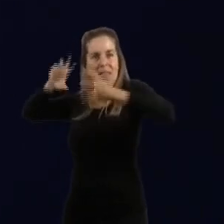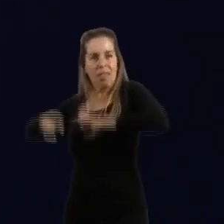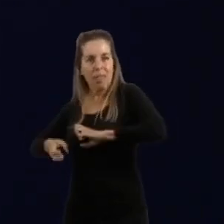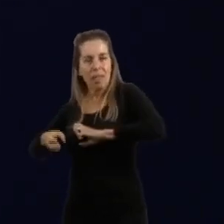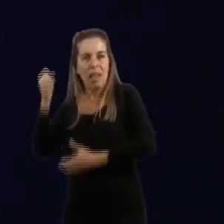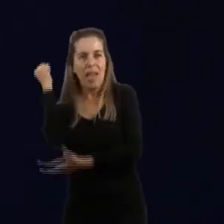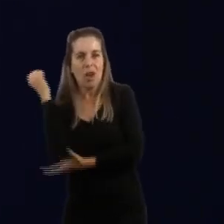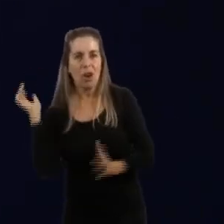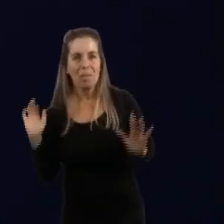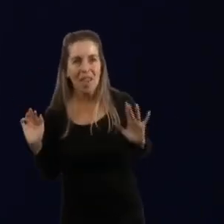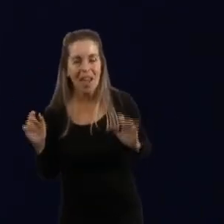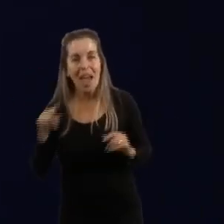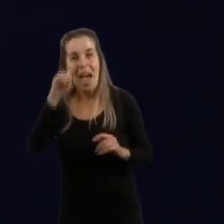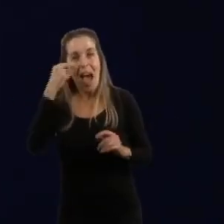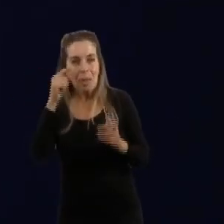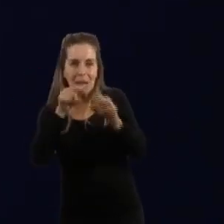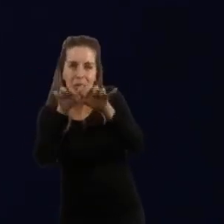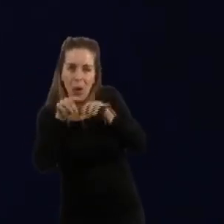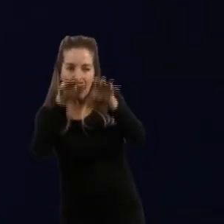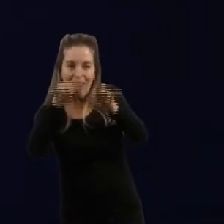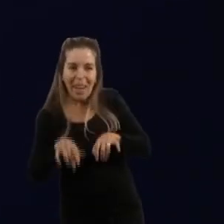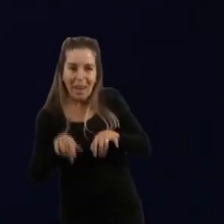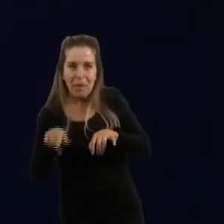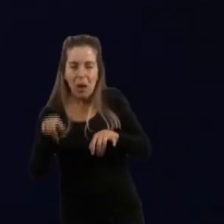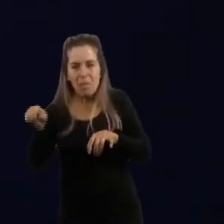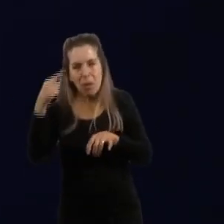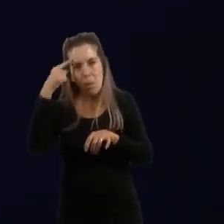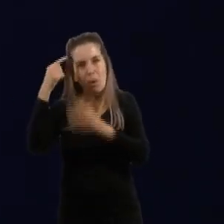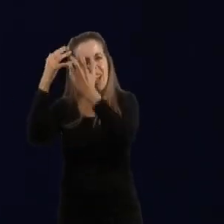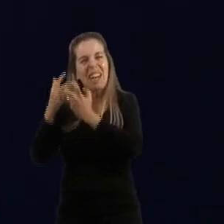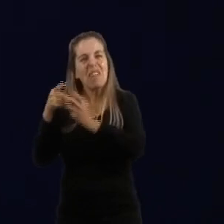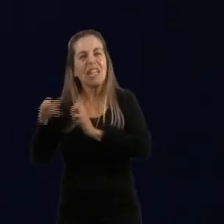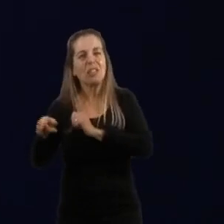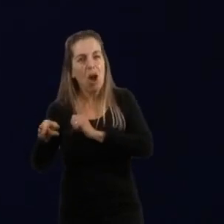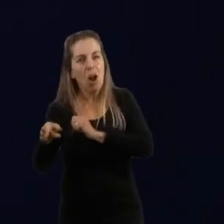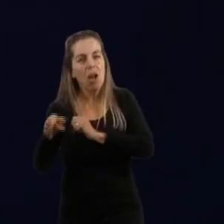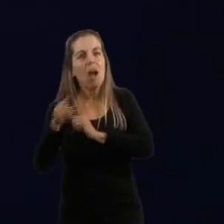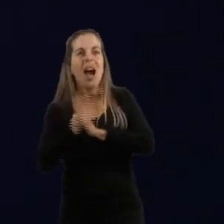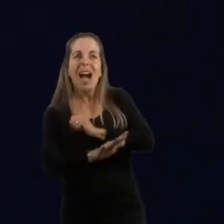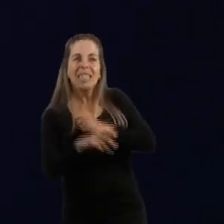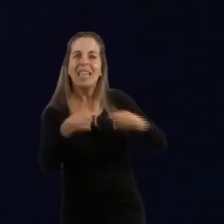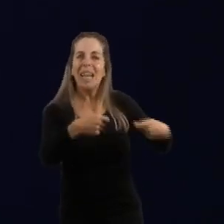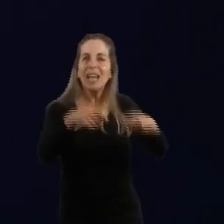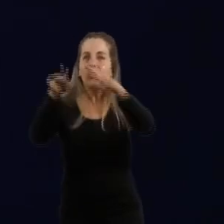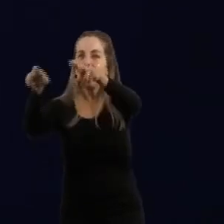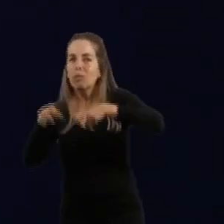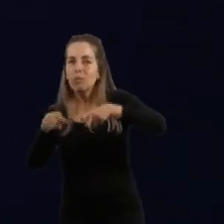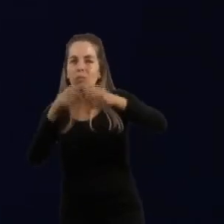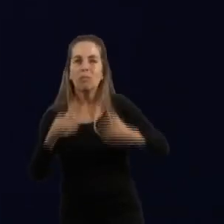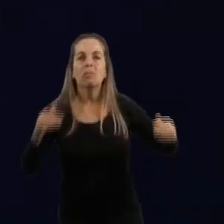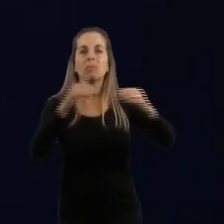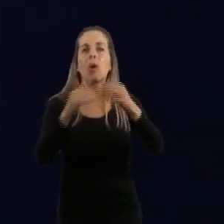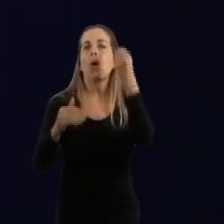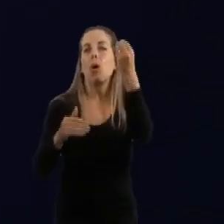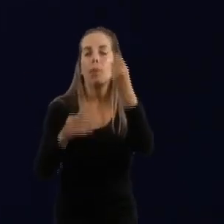dice, eso se logra, se pregunta a él mismo, eso se logra reduciendo el gasto público al 25% del